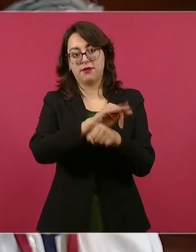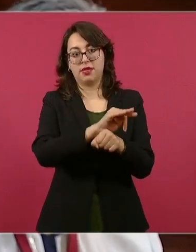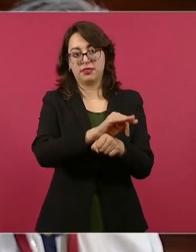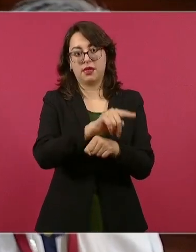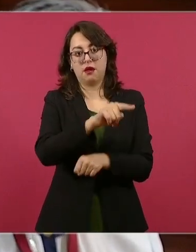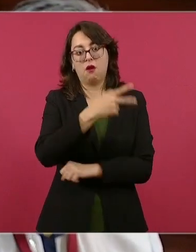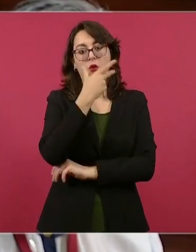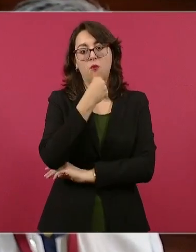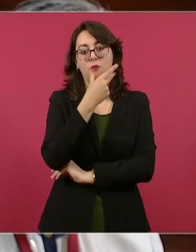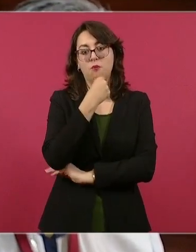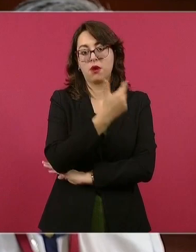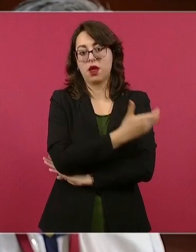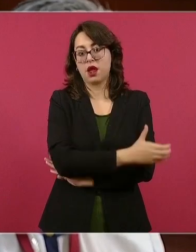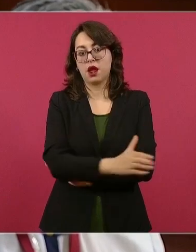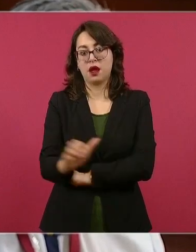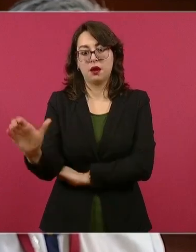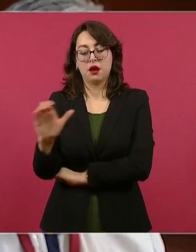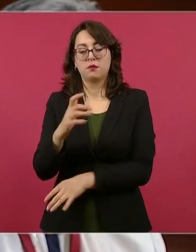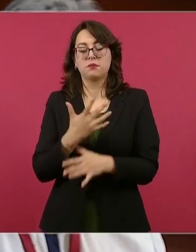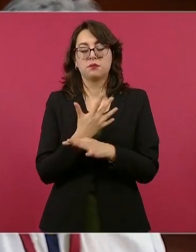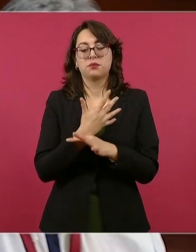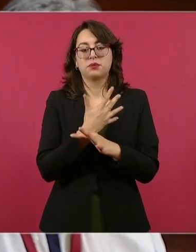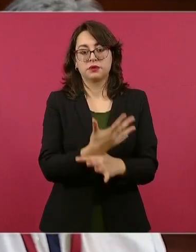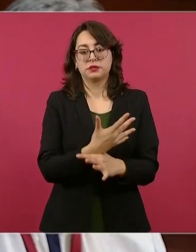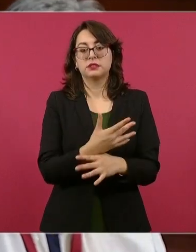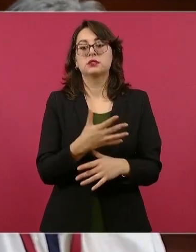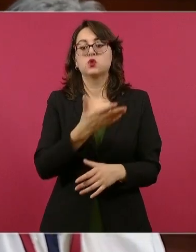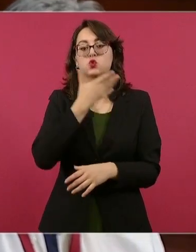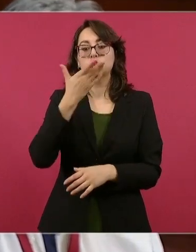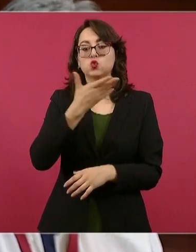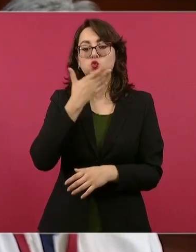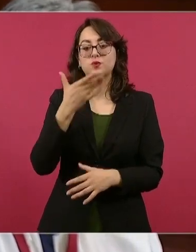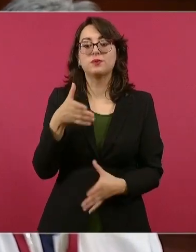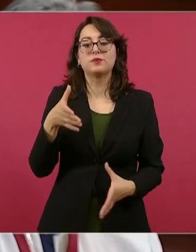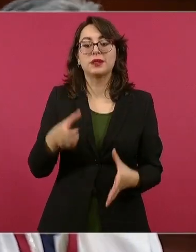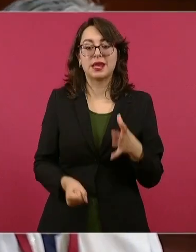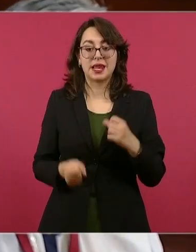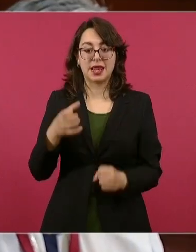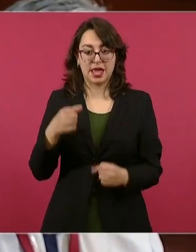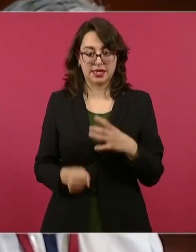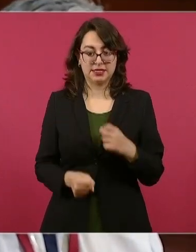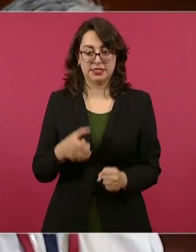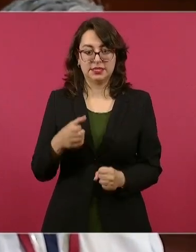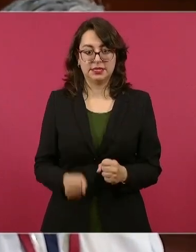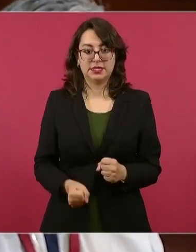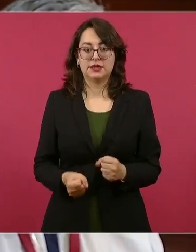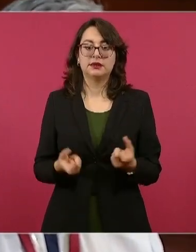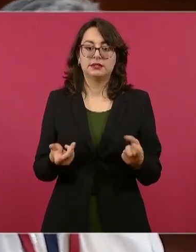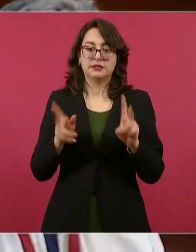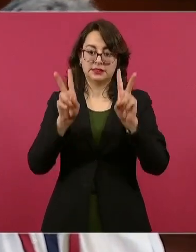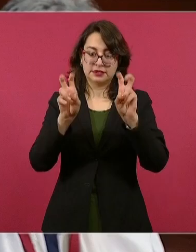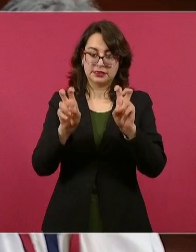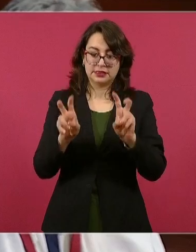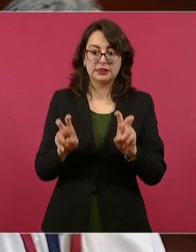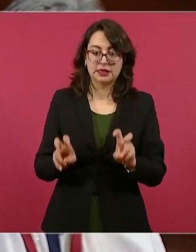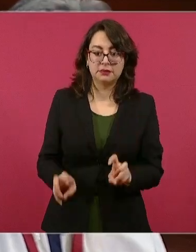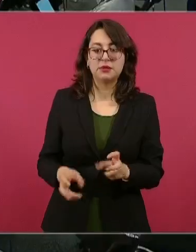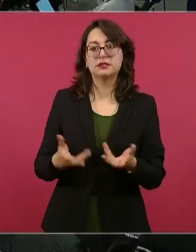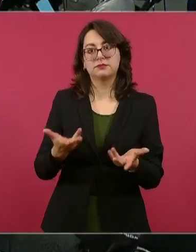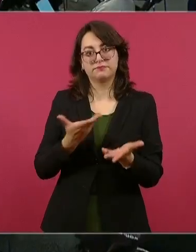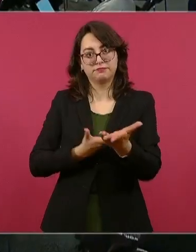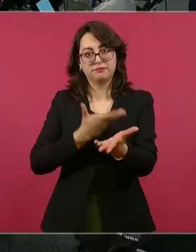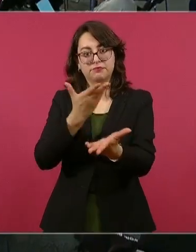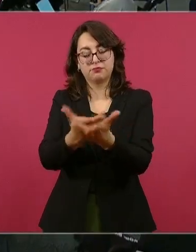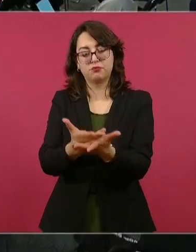Incluso ahí me decía que bueno, la producción también es de leche en esta zona. Entonces, bueno, pues esto, con esos temas yo le agradezco, presidente, que me haya escuchado.